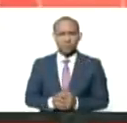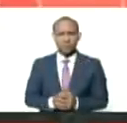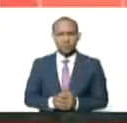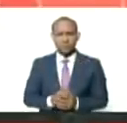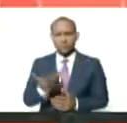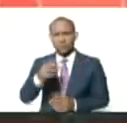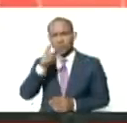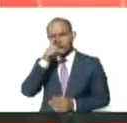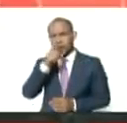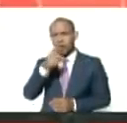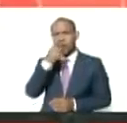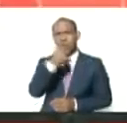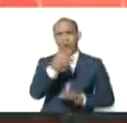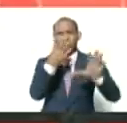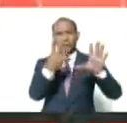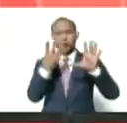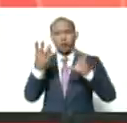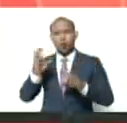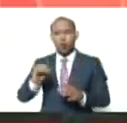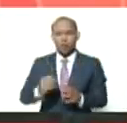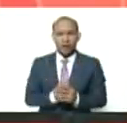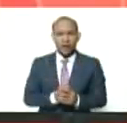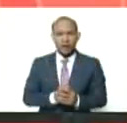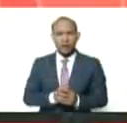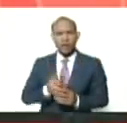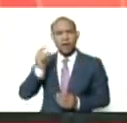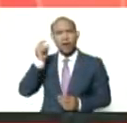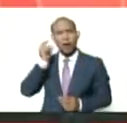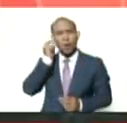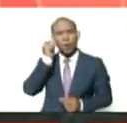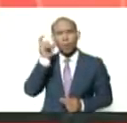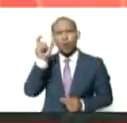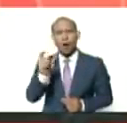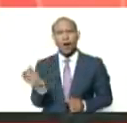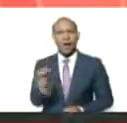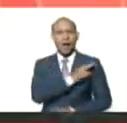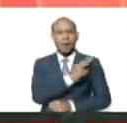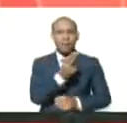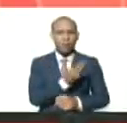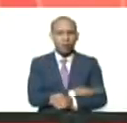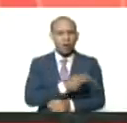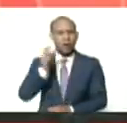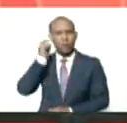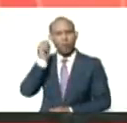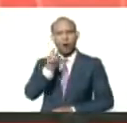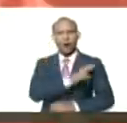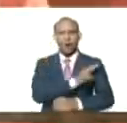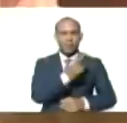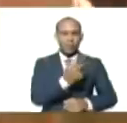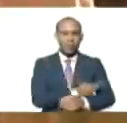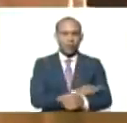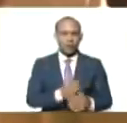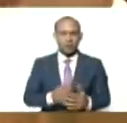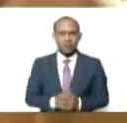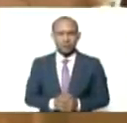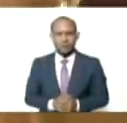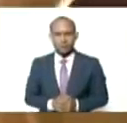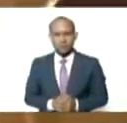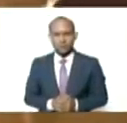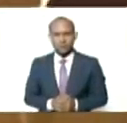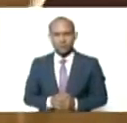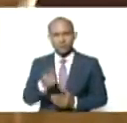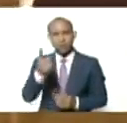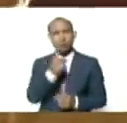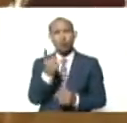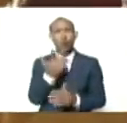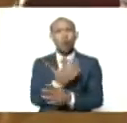años 90 era mujeres al poder, mujeres al poder. En un